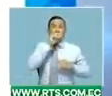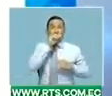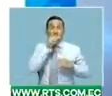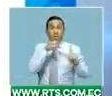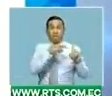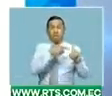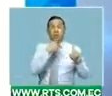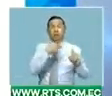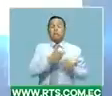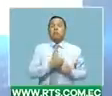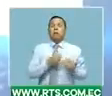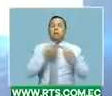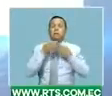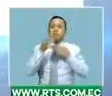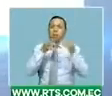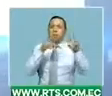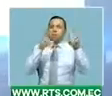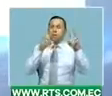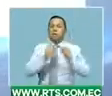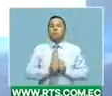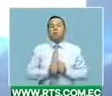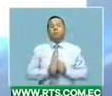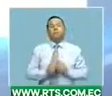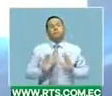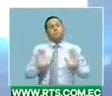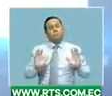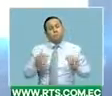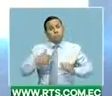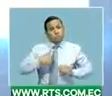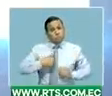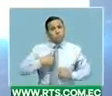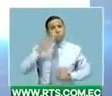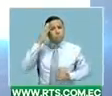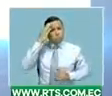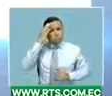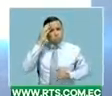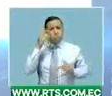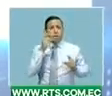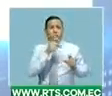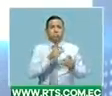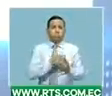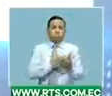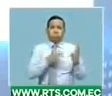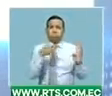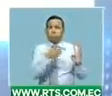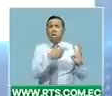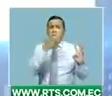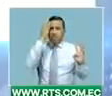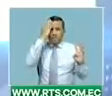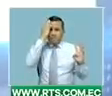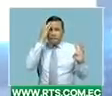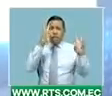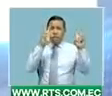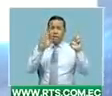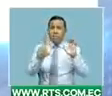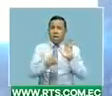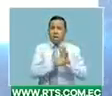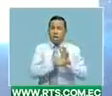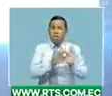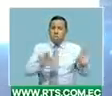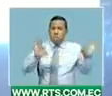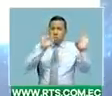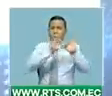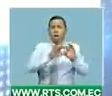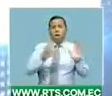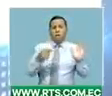también se expresó asegurando lo siguiente. Estoy convencido de que las agentes actuaron apegadas a la normativa. Me queda claro que